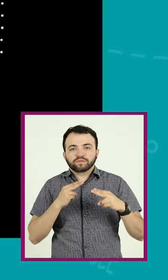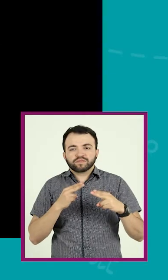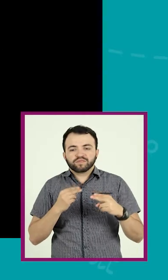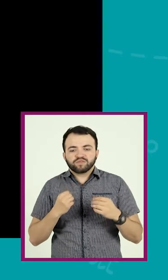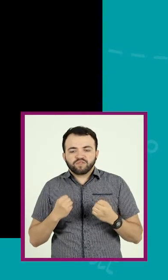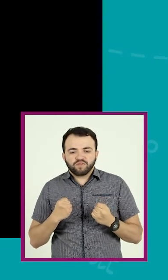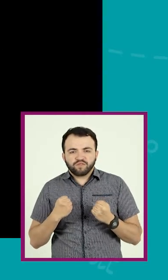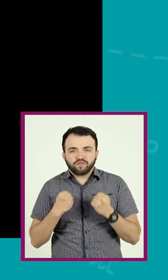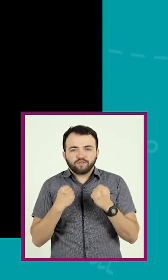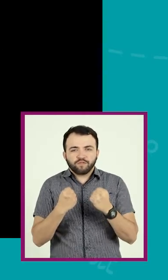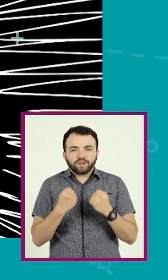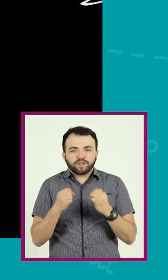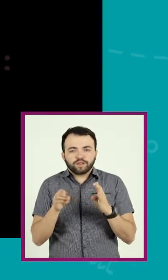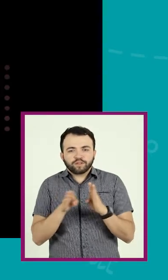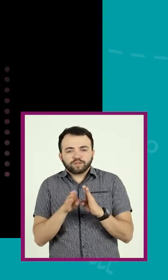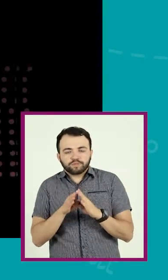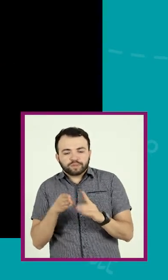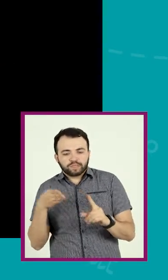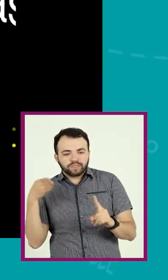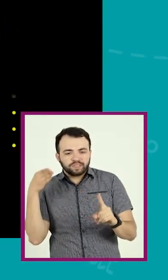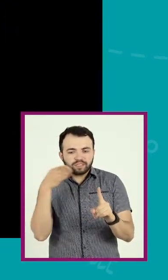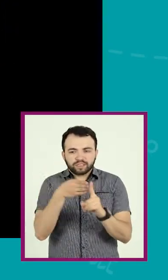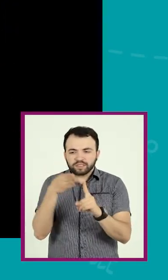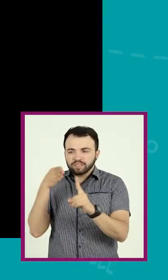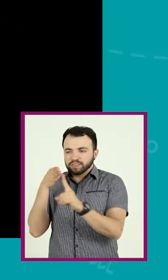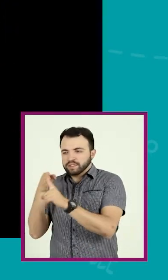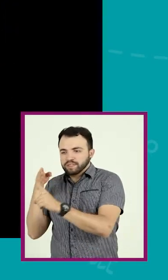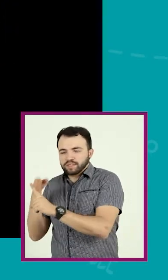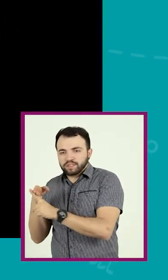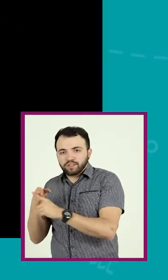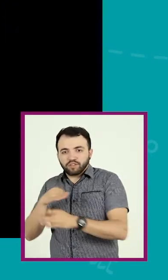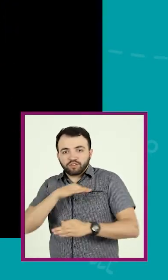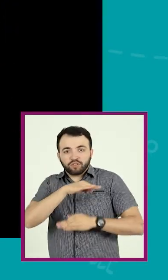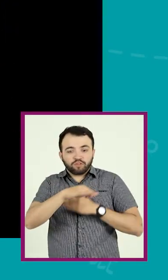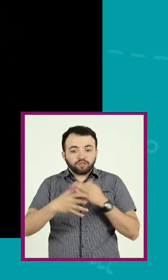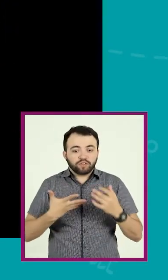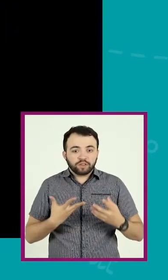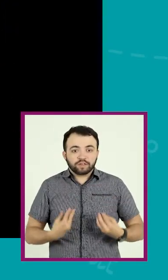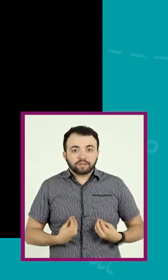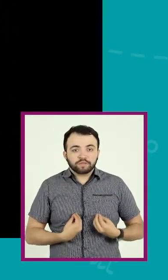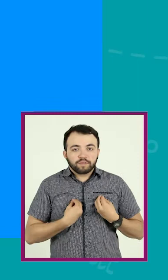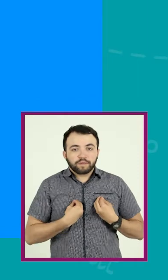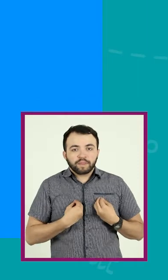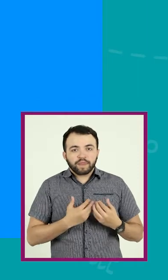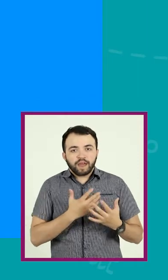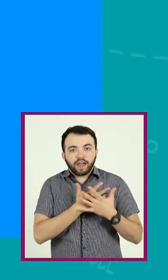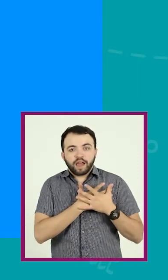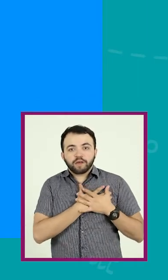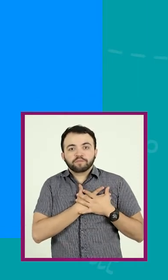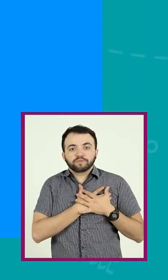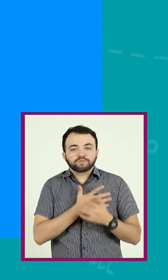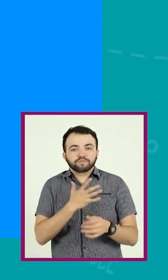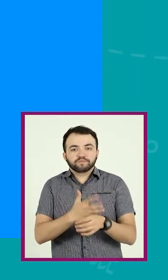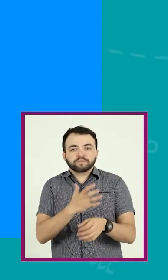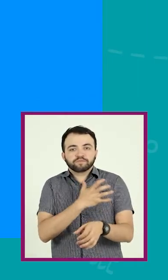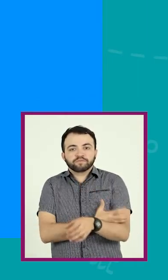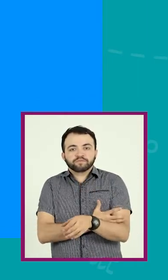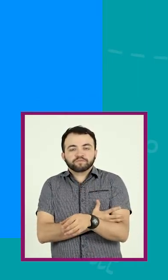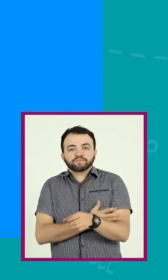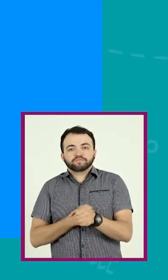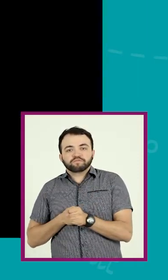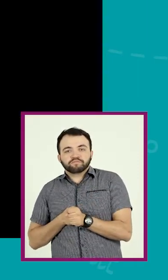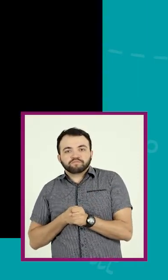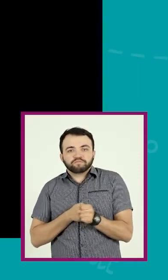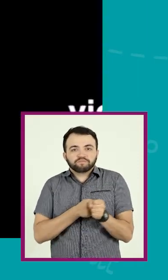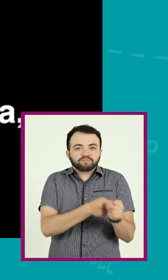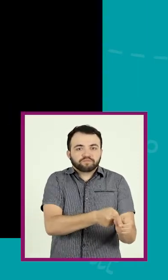de sí mismas y de las fuerzas que dan forma y sentido a todo lo existente, el amor ha